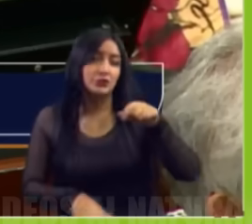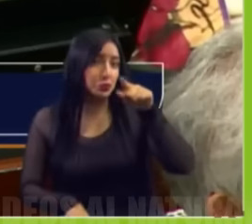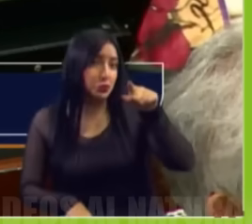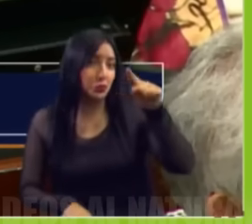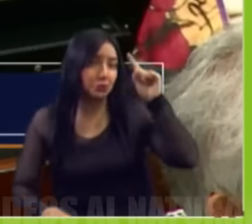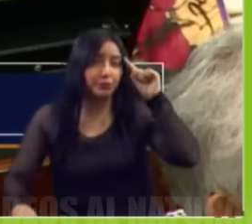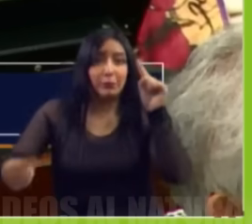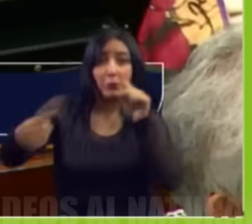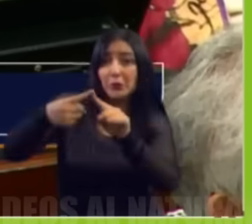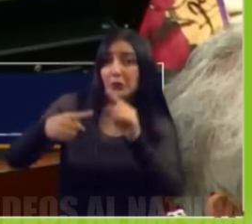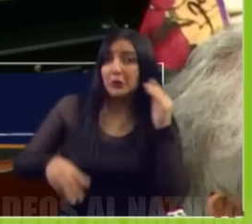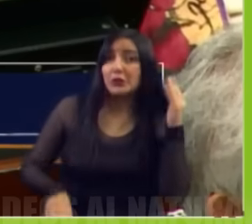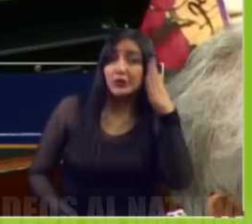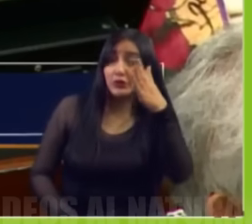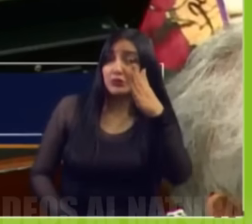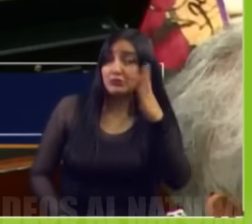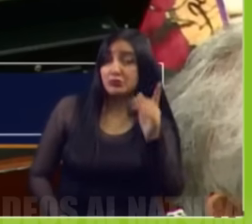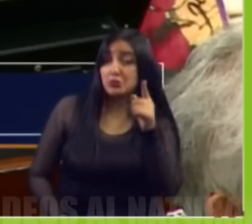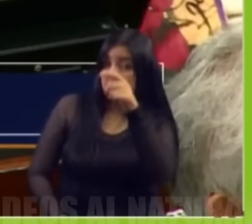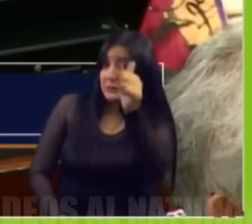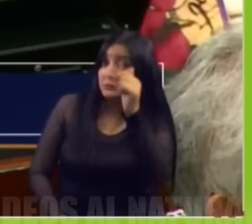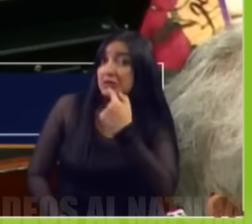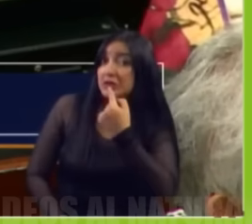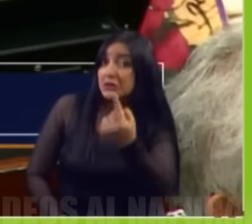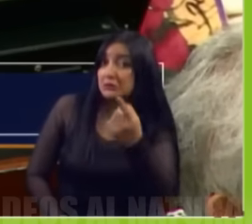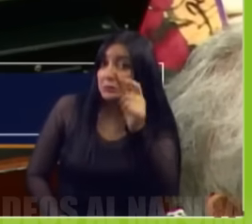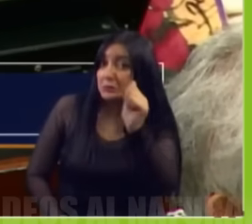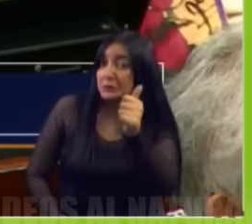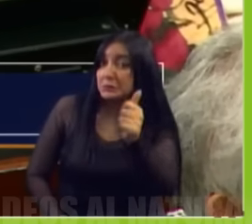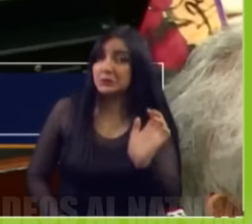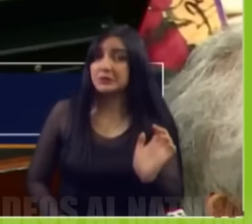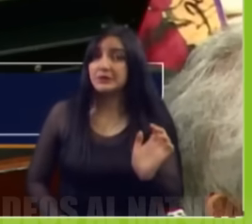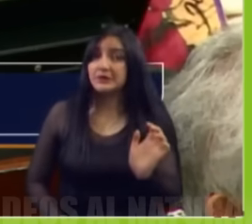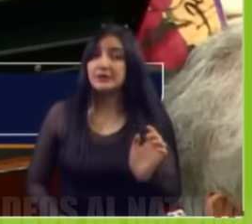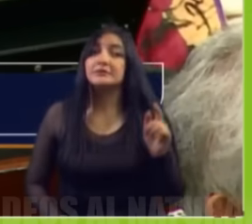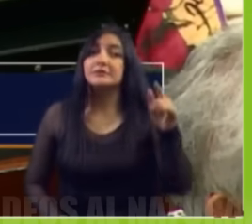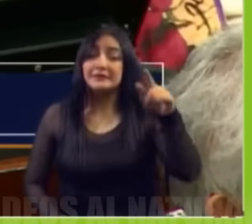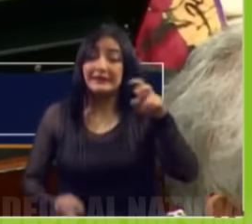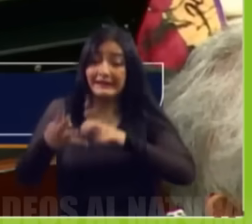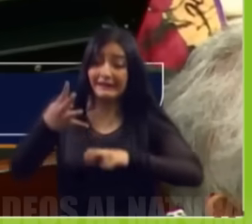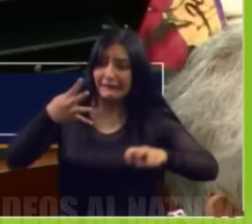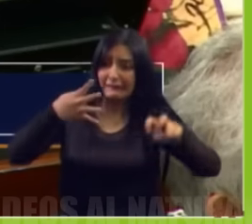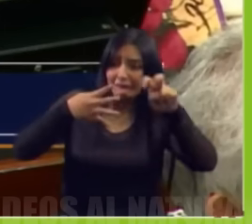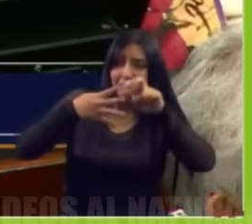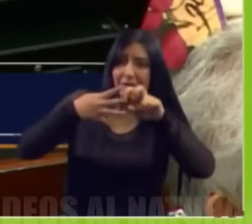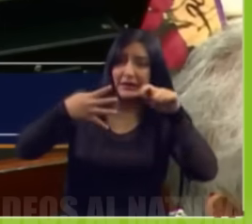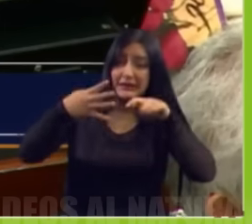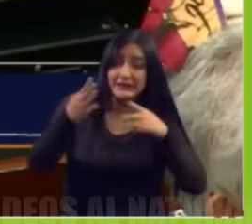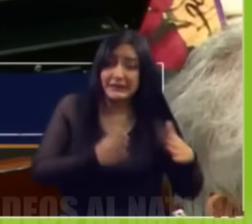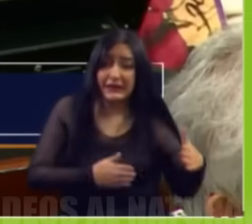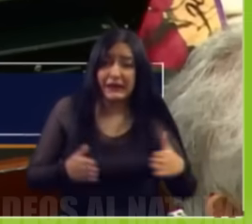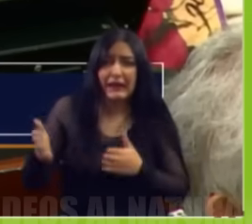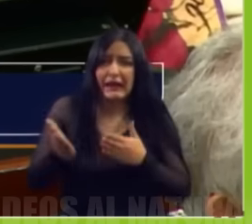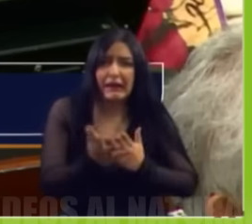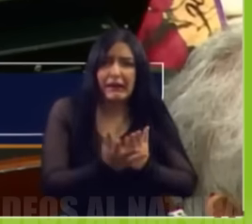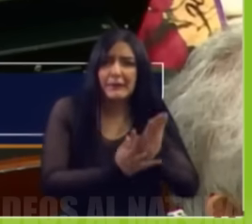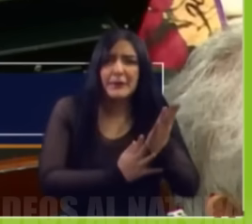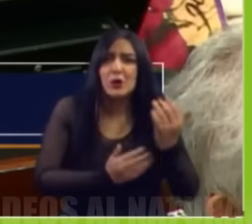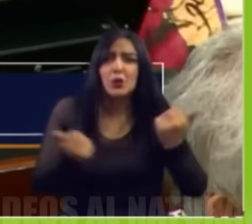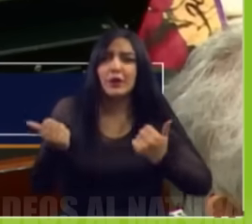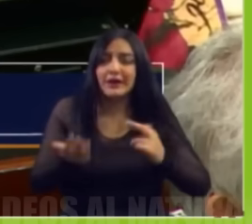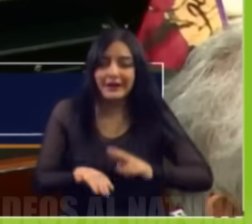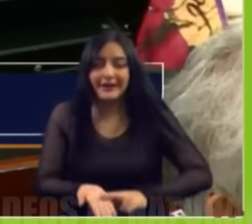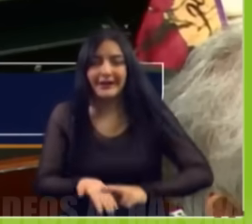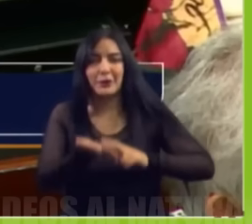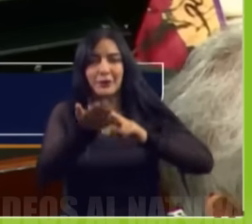propósito, usted lo ha dicho, tal vez el nivel esencial para ese camino podría ser